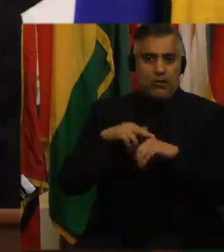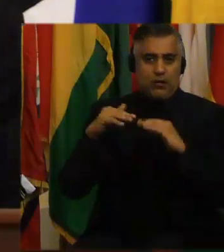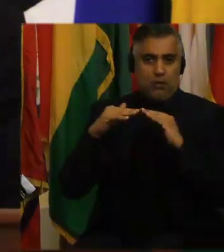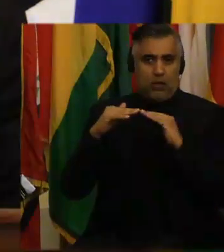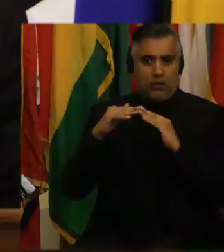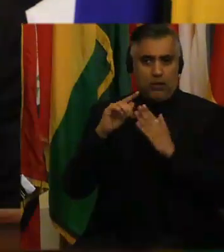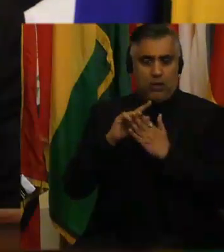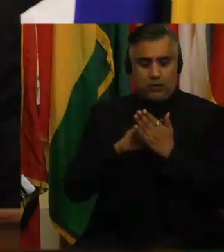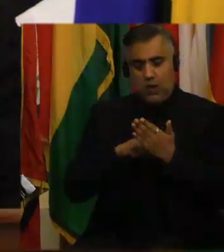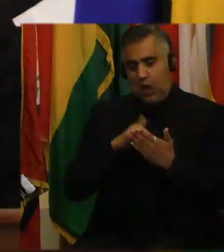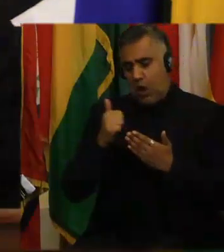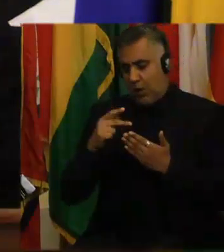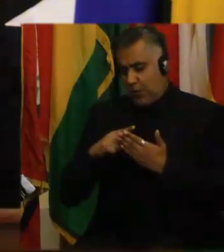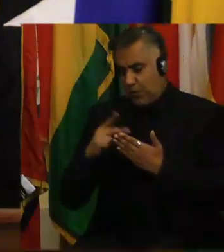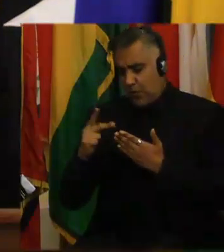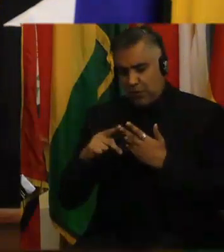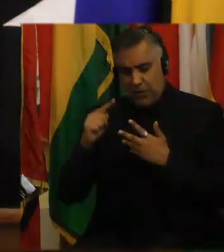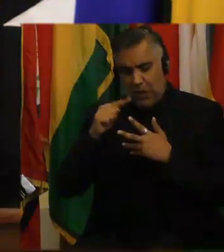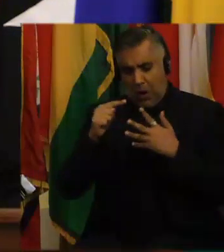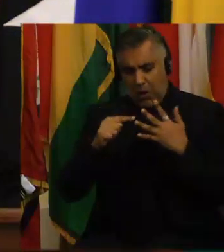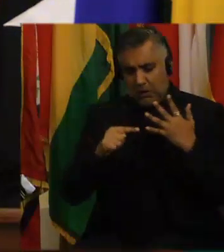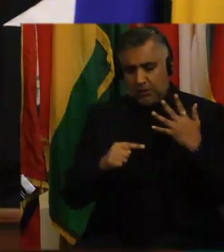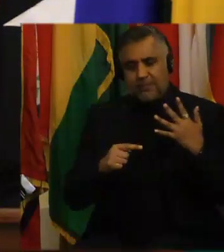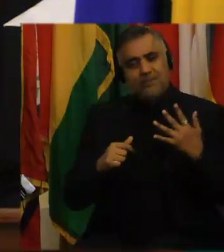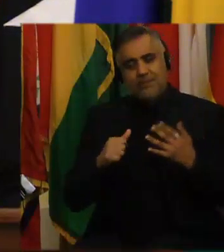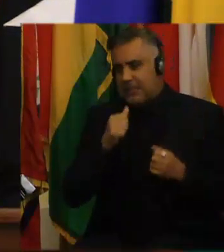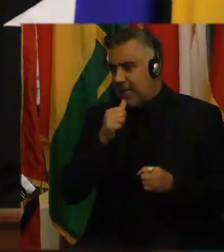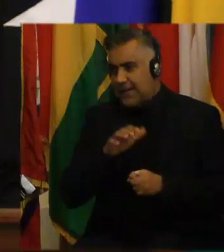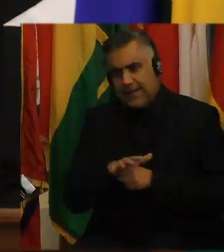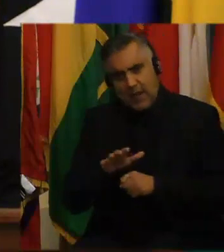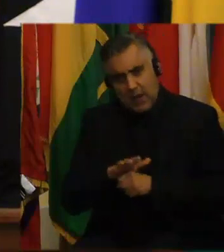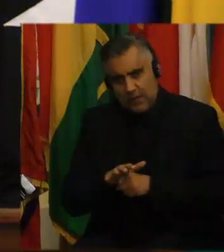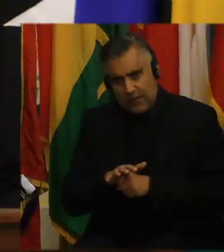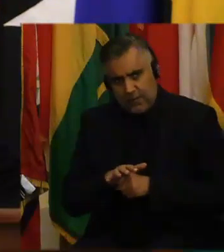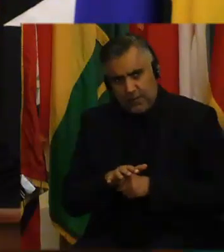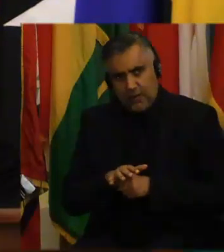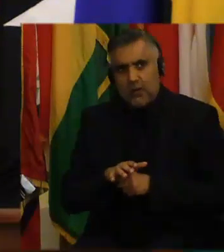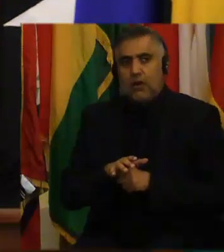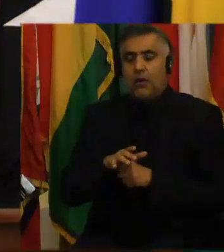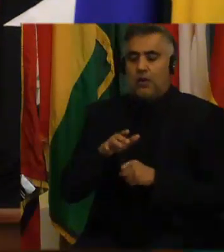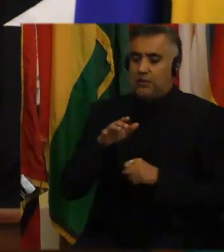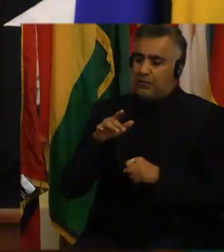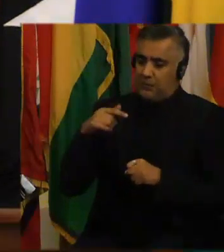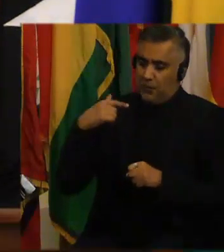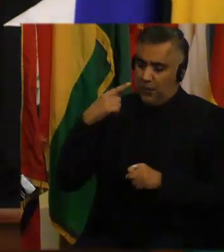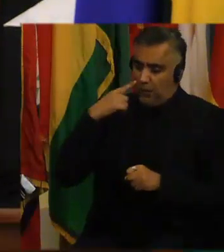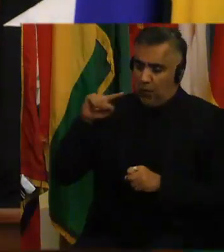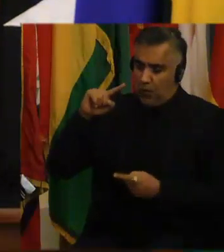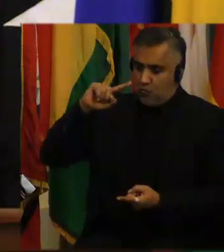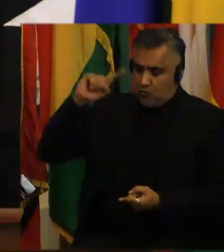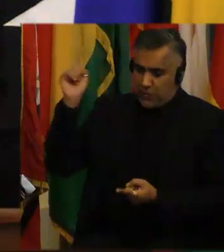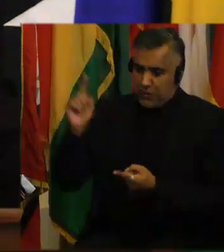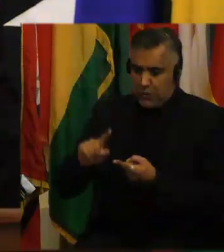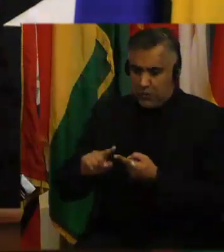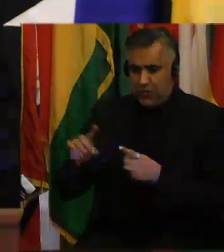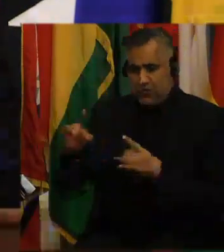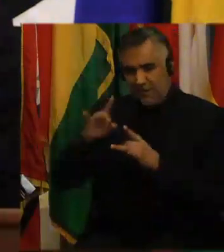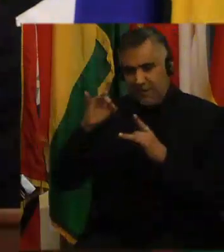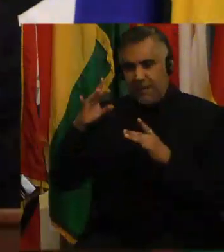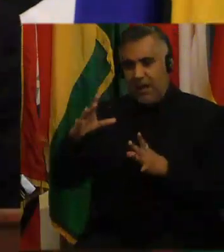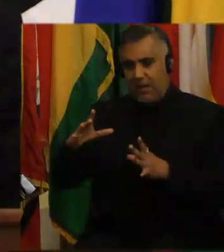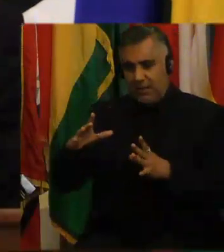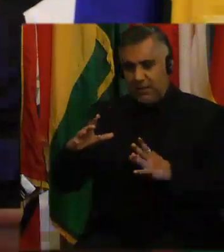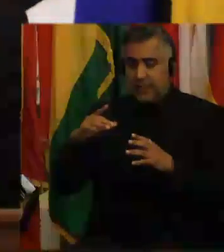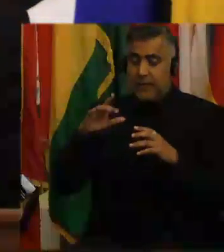no son suficientes para disminuir las graves cifras de violencia que azotan a nuestra región. La